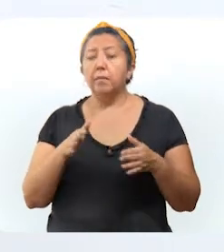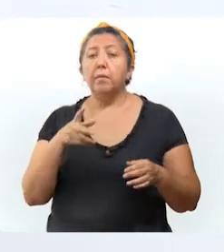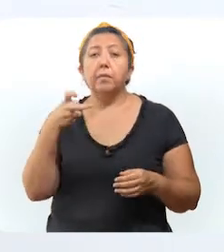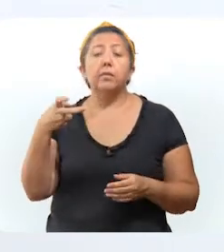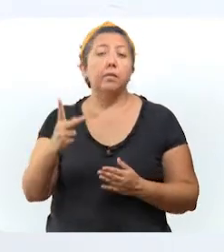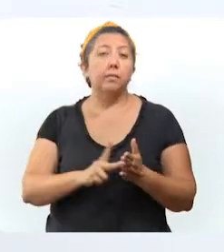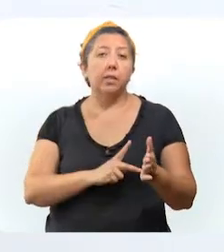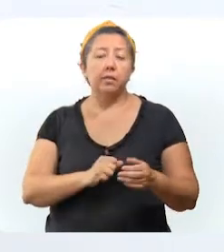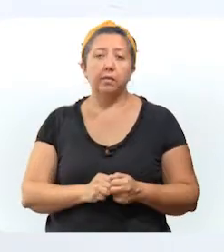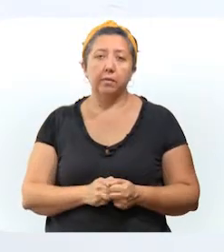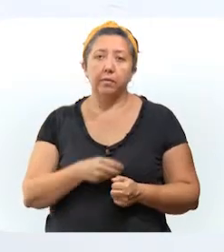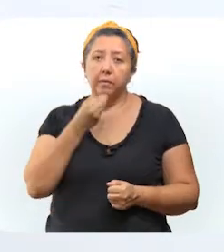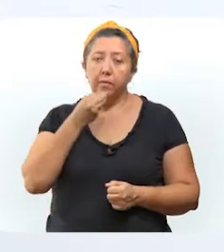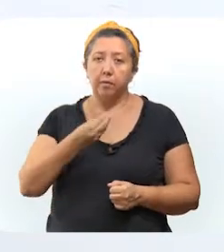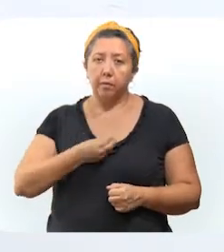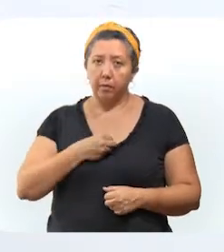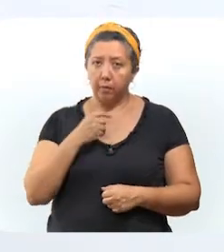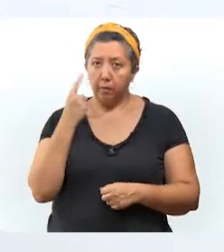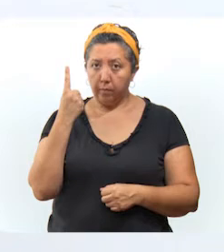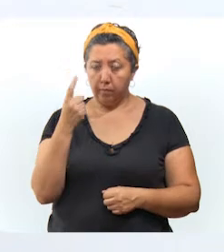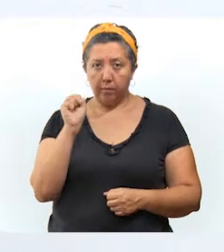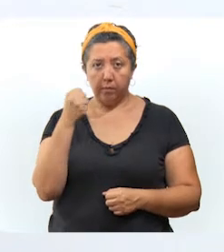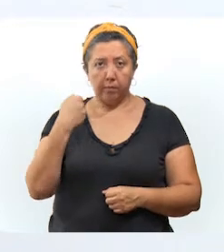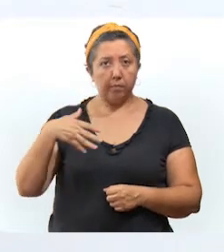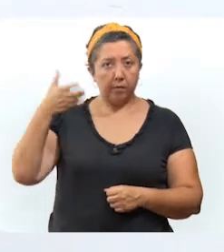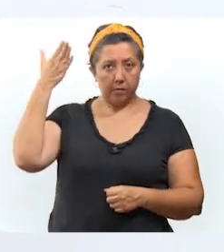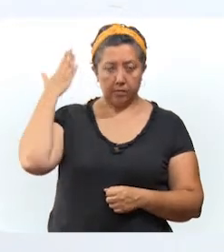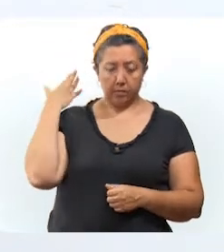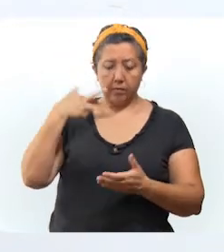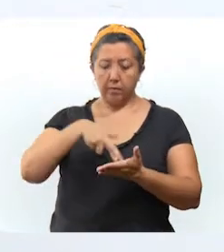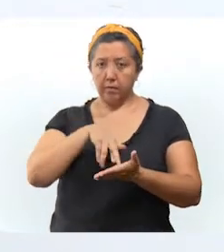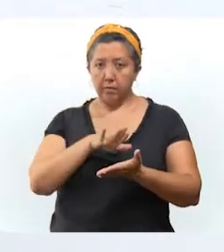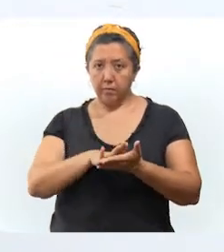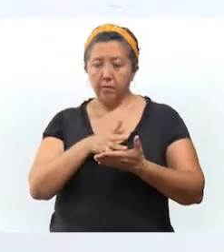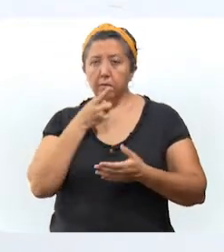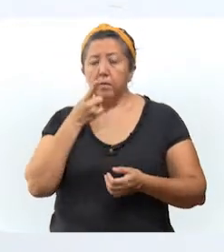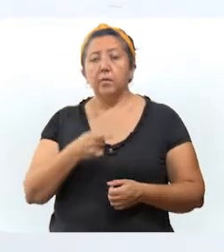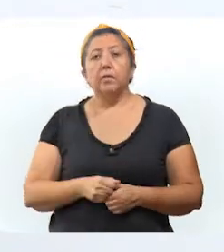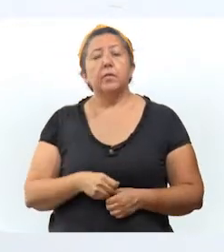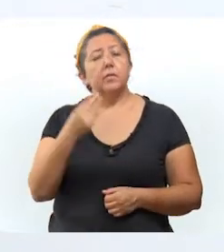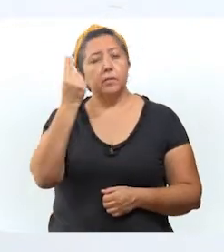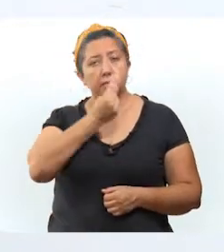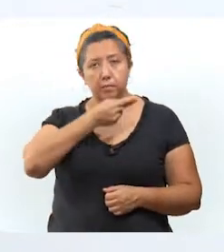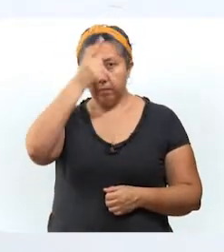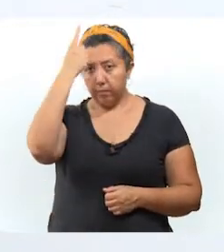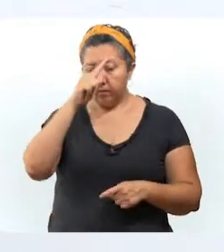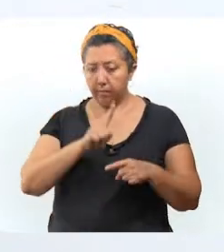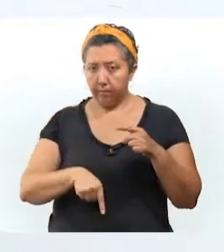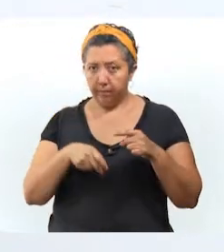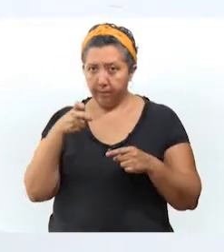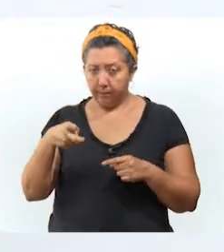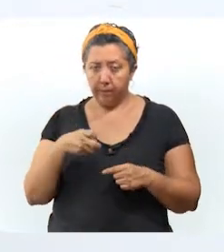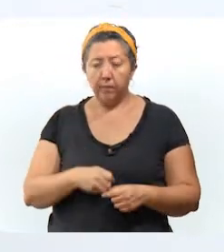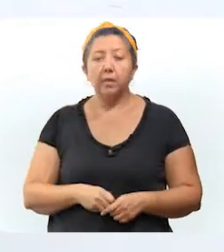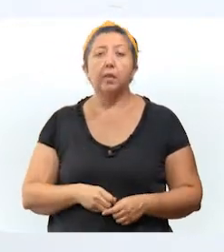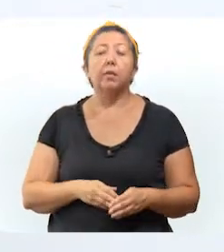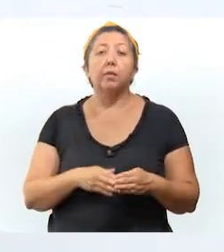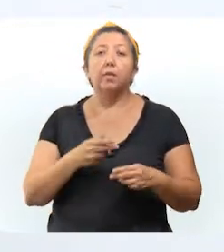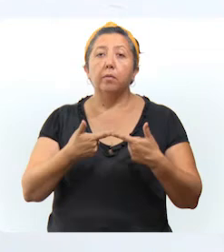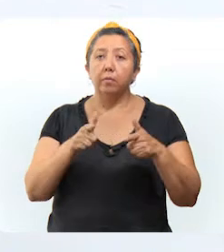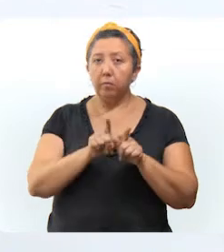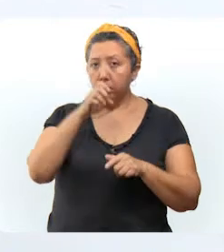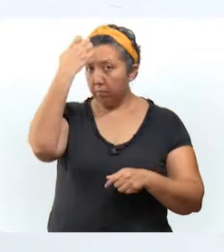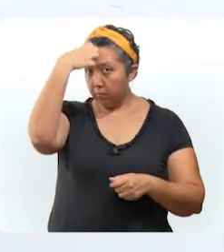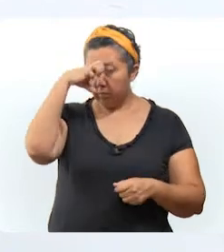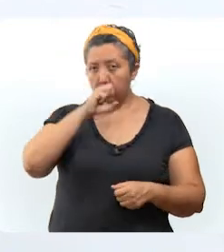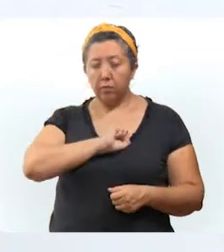En esta ocasión, aunque desde el 1 de septiembre pasado se registraron las condiciones necesarias para eliminar esta medida, el Comité